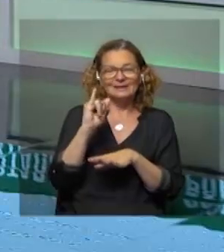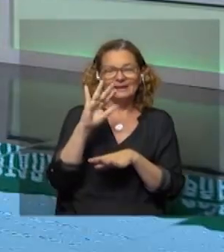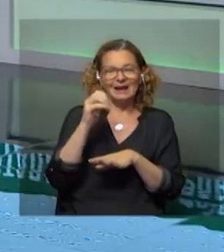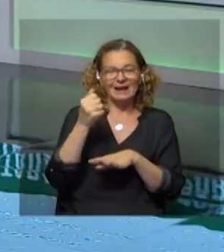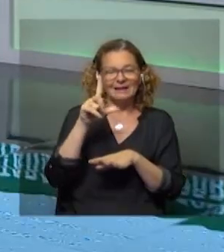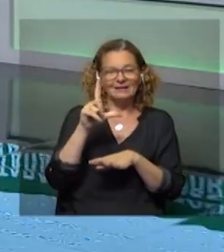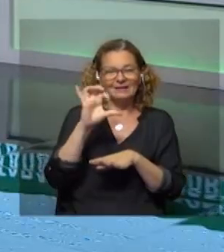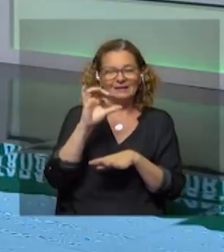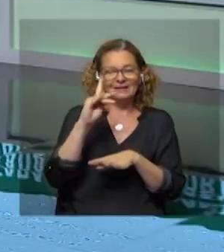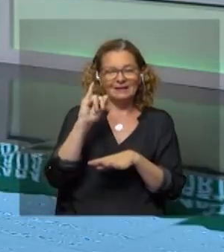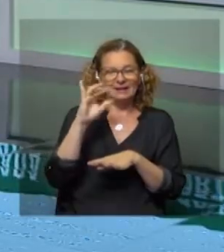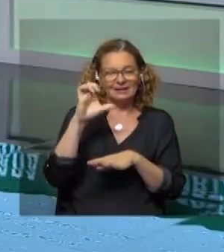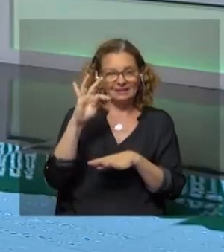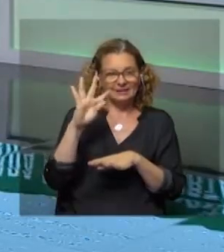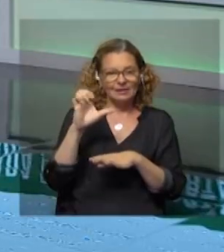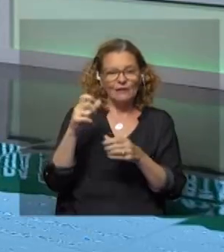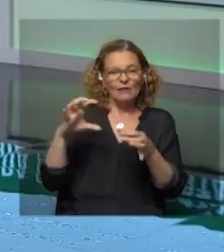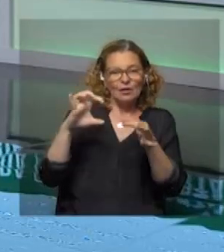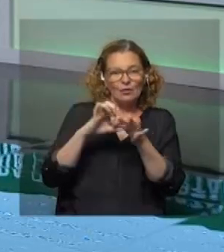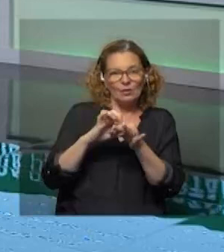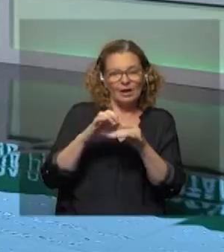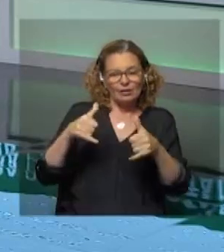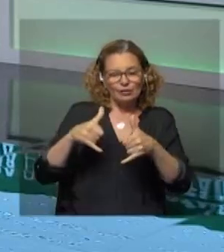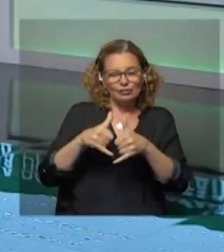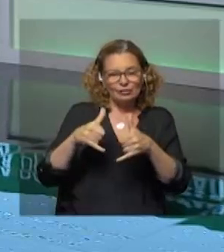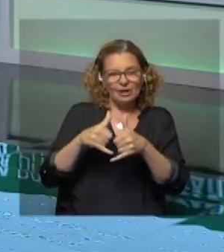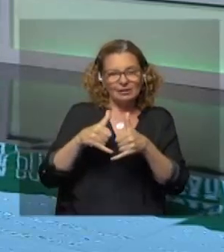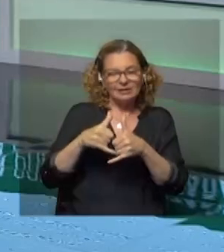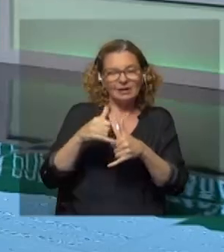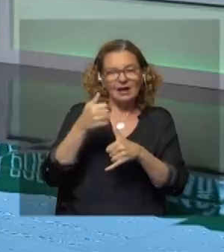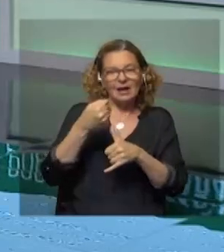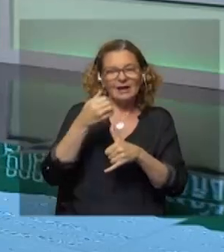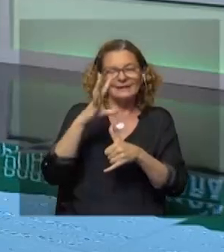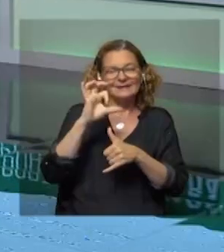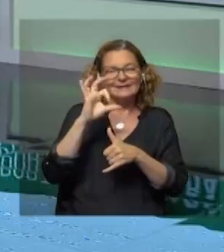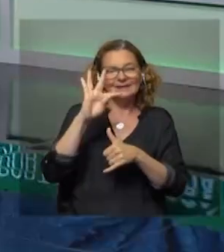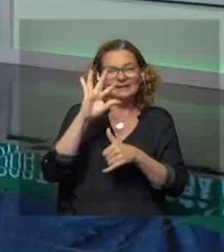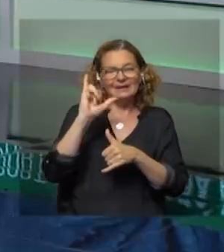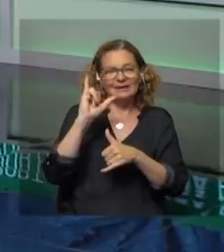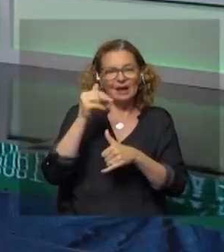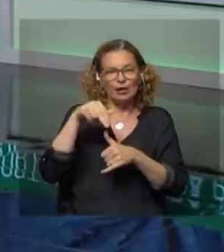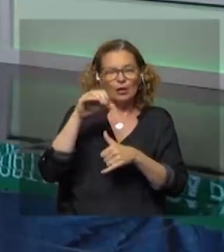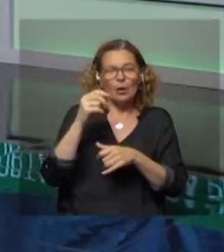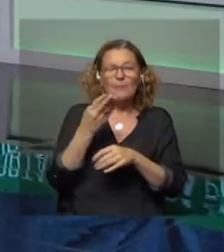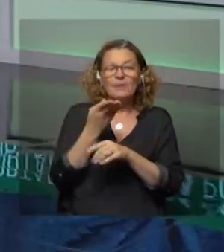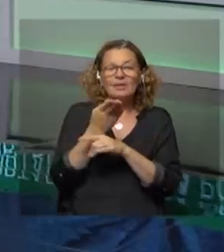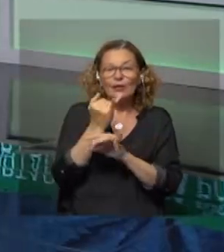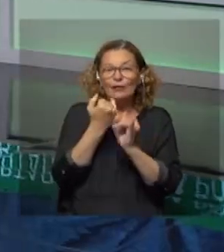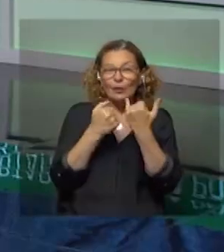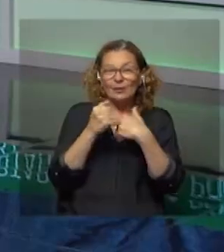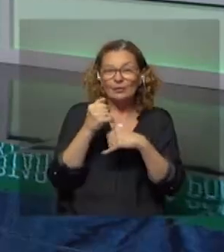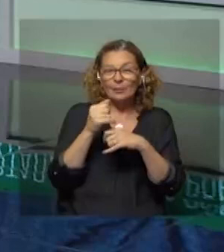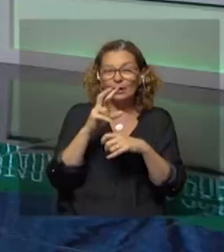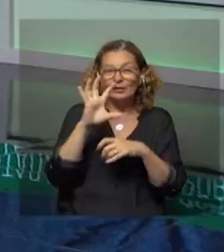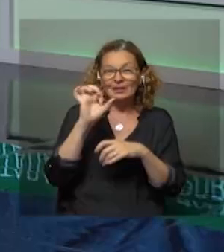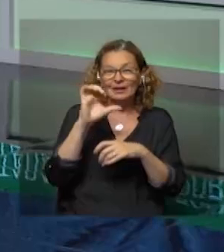vinculada en los chats del ex jefe de custodia Alejandro al pedido de información personal para extorsionar a